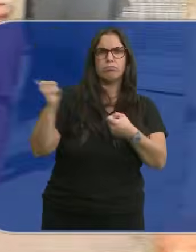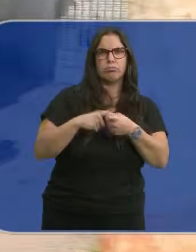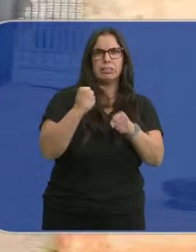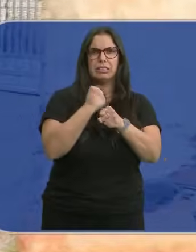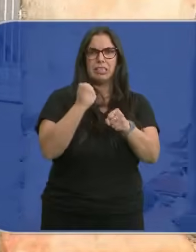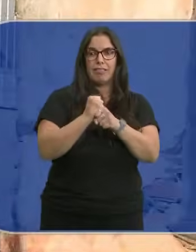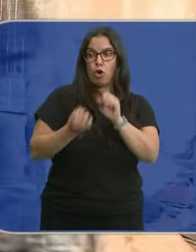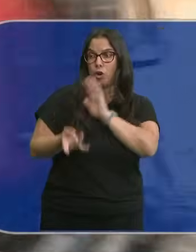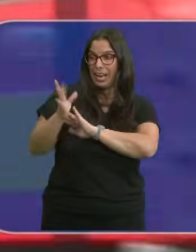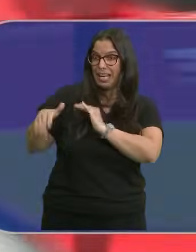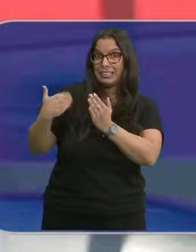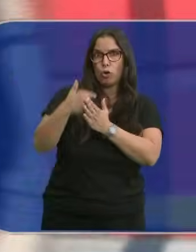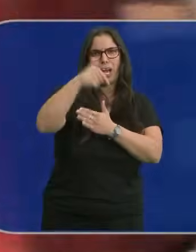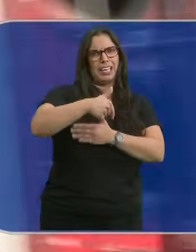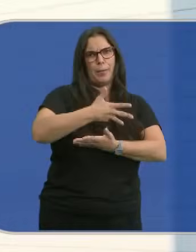envergadura desde su creación.